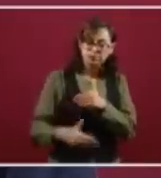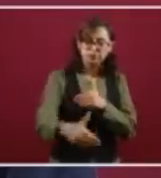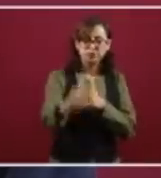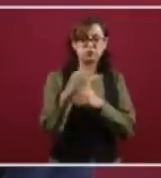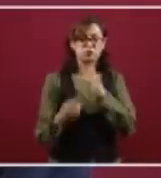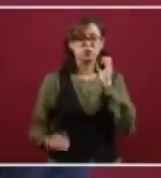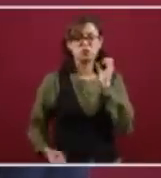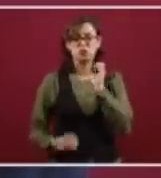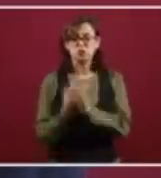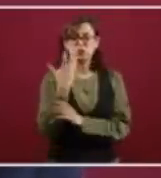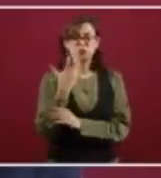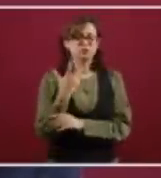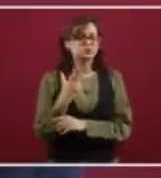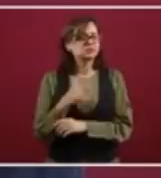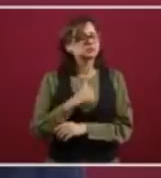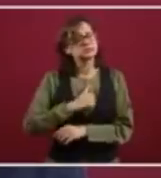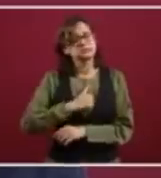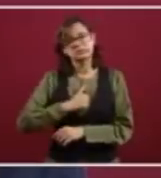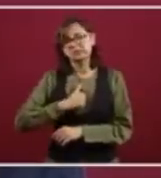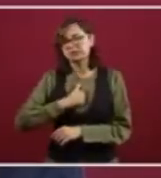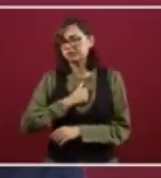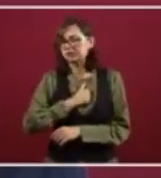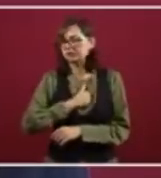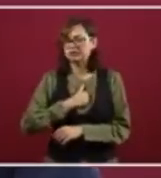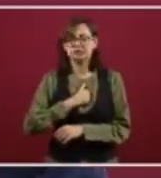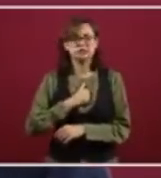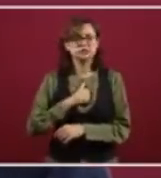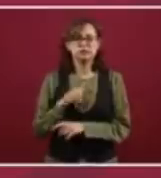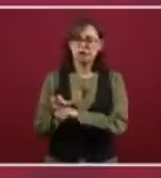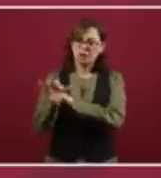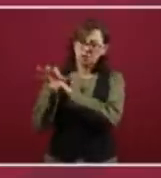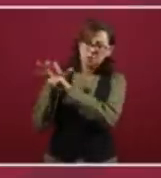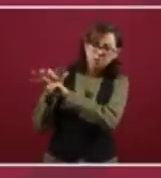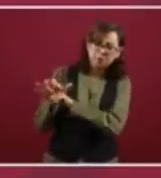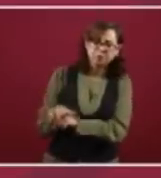de un hecho lamentable de represión. Surge